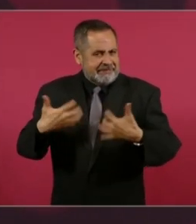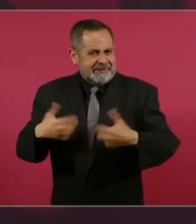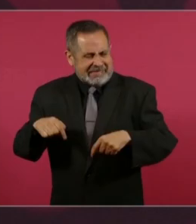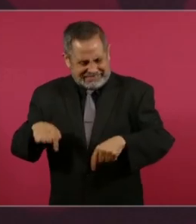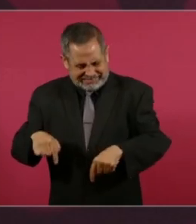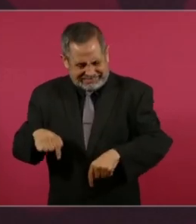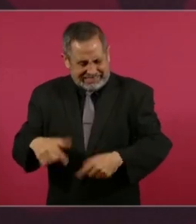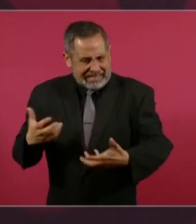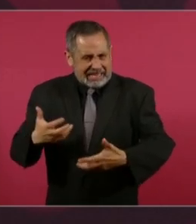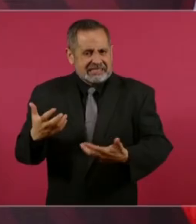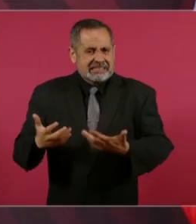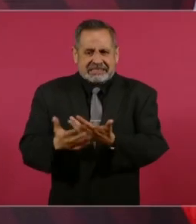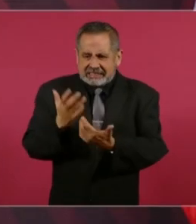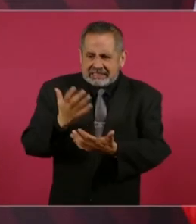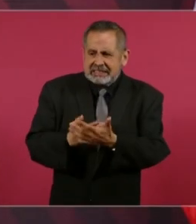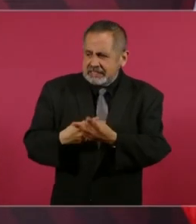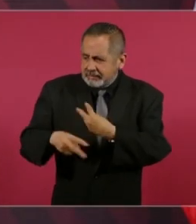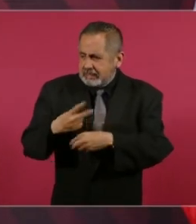no